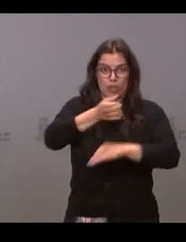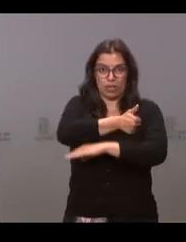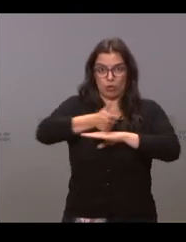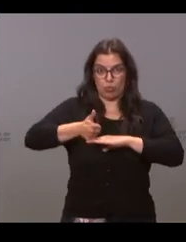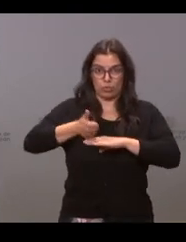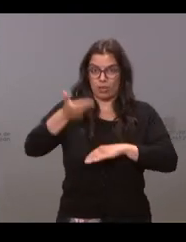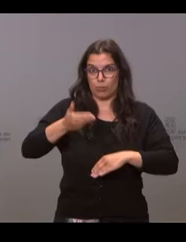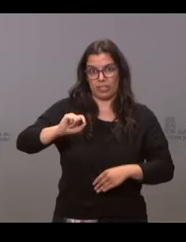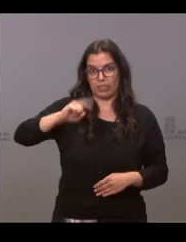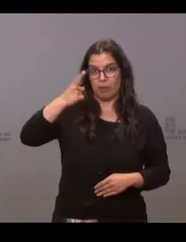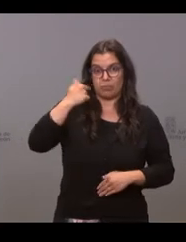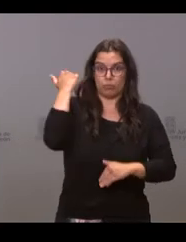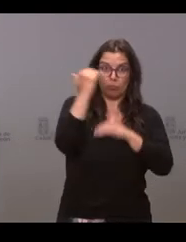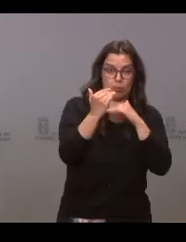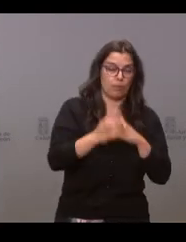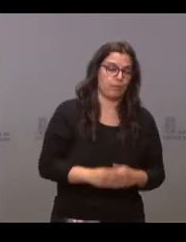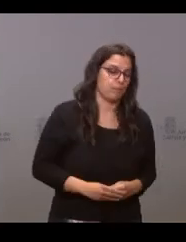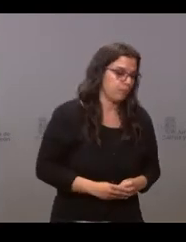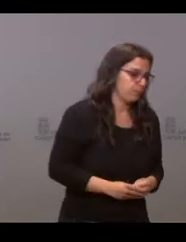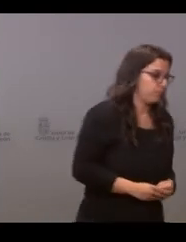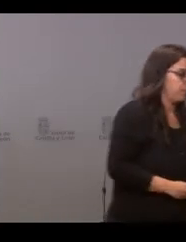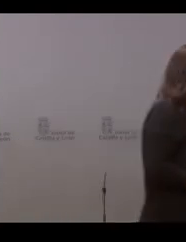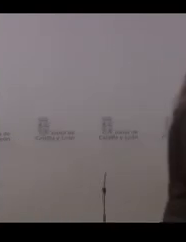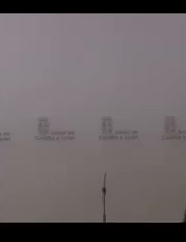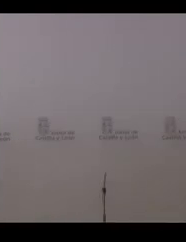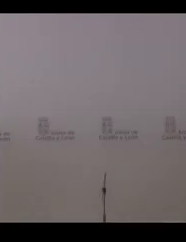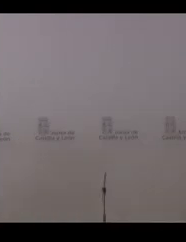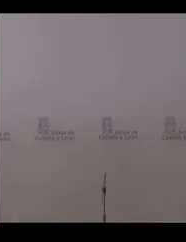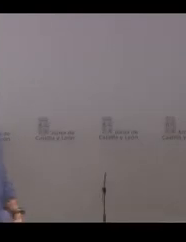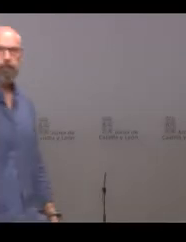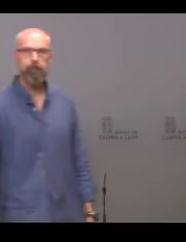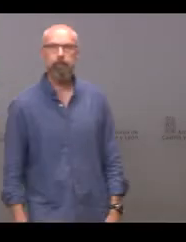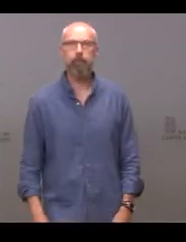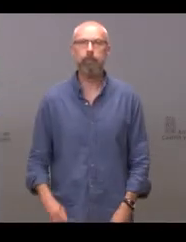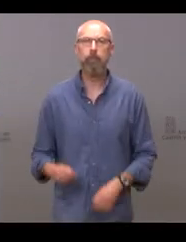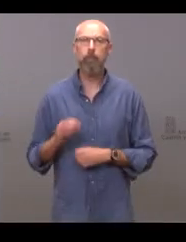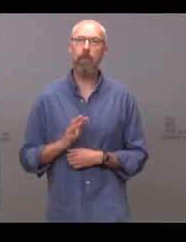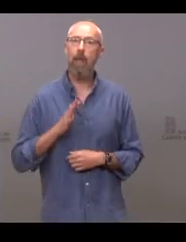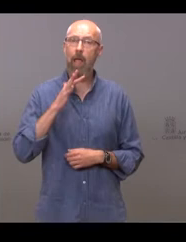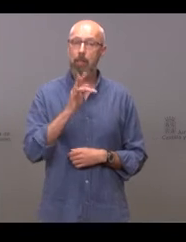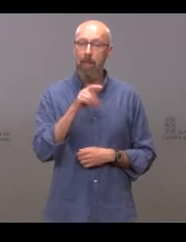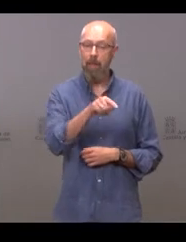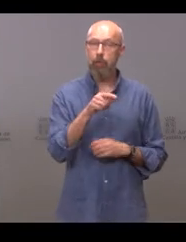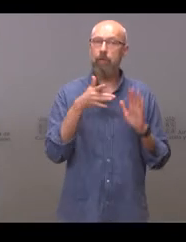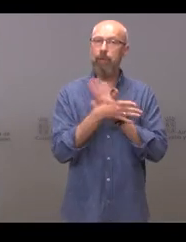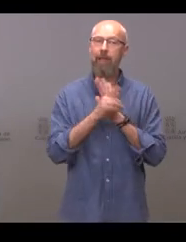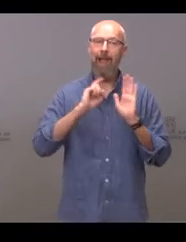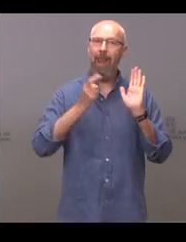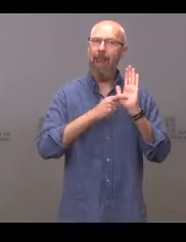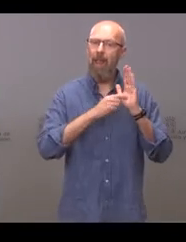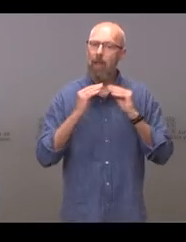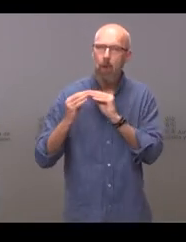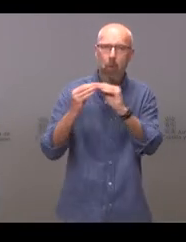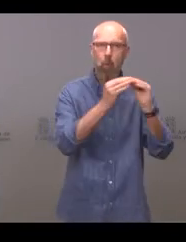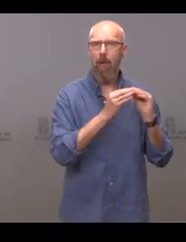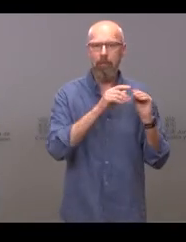importantes el tribunal supremo eso además nos hace iguales ante la ley y por